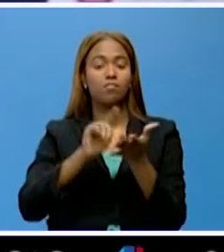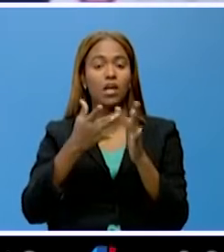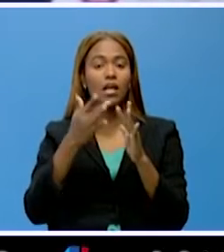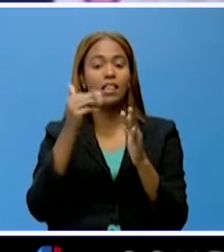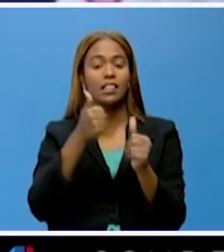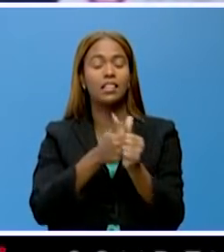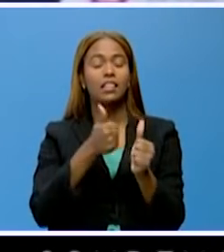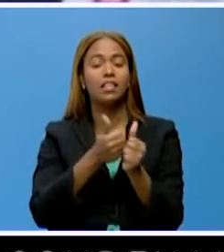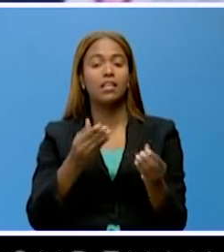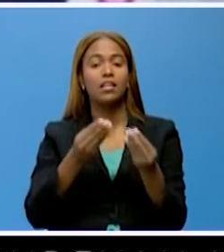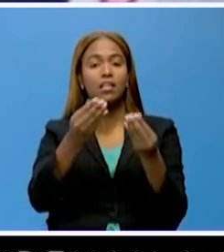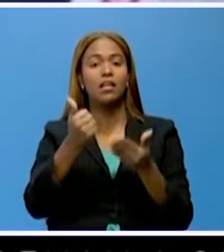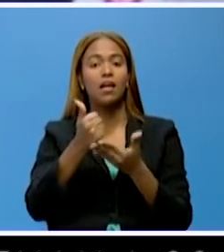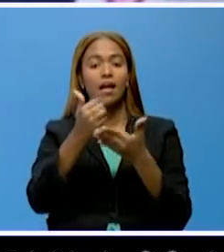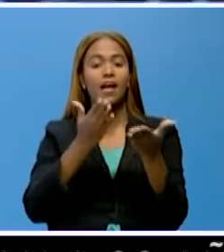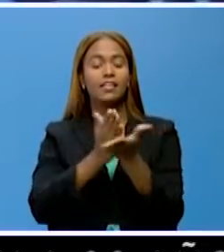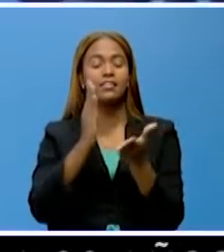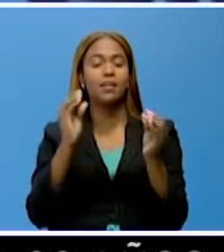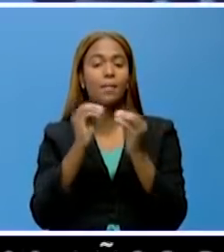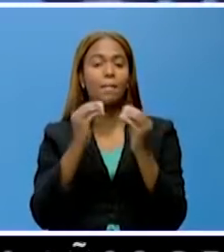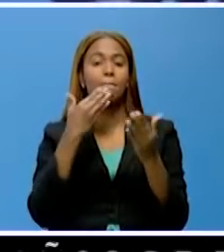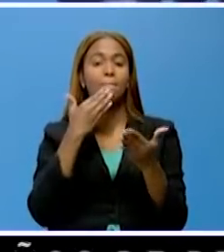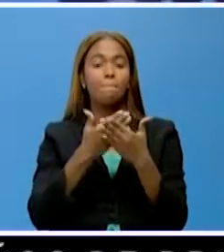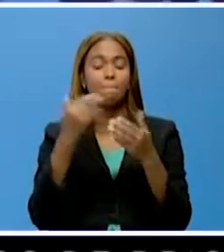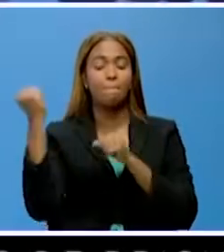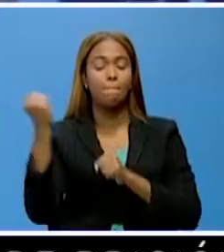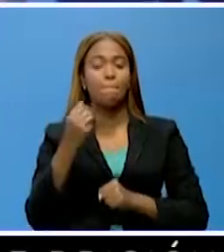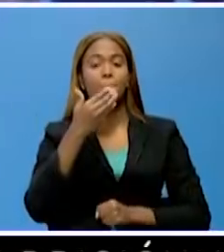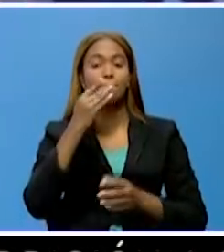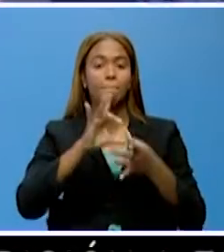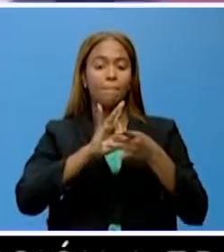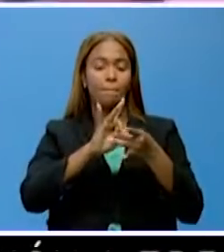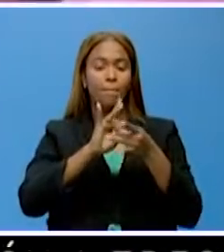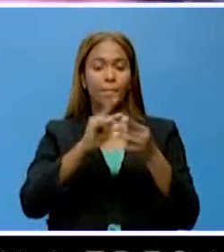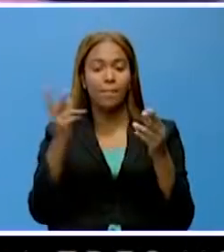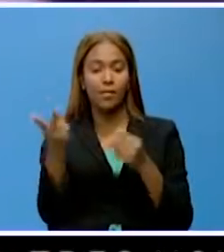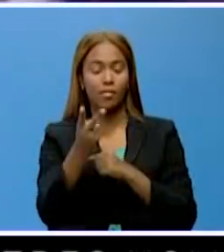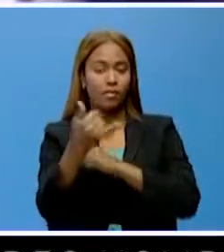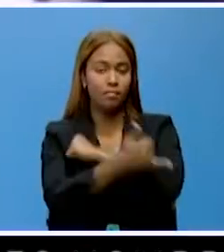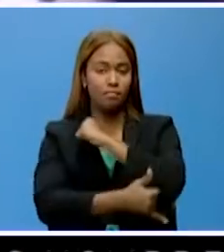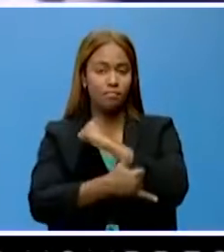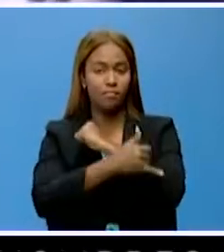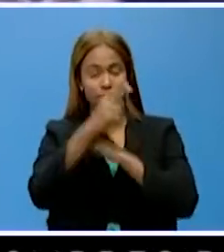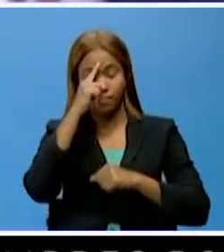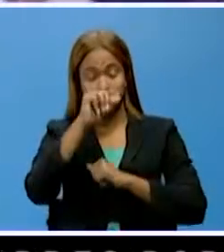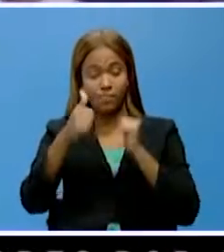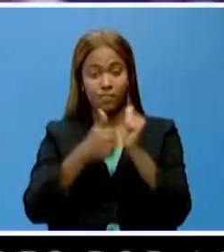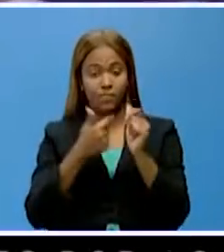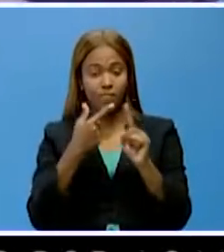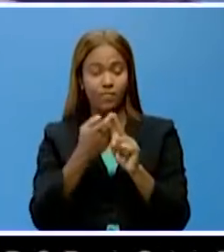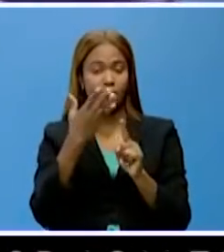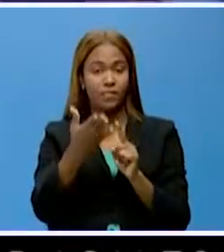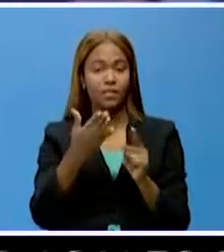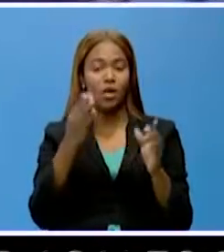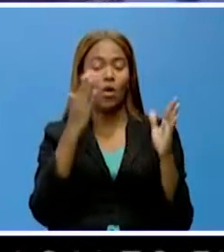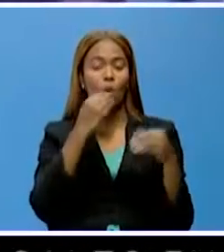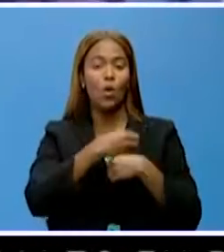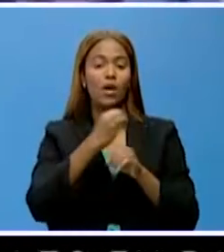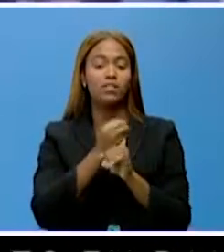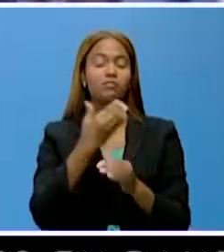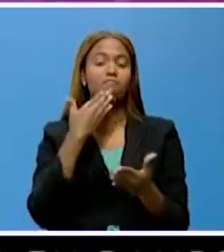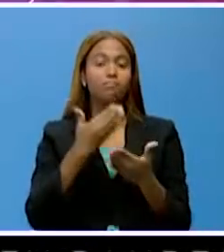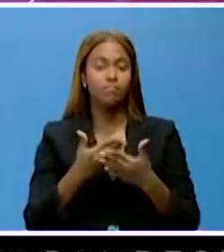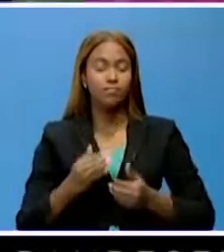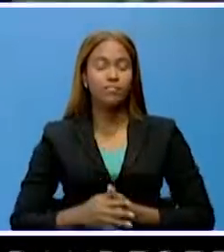como una vía que ofrece un acceso más directo y fortalece la alianza entre ambos países a través de la unión de las organizaciones de